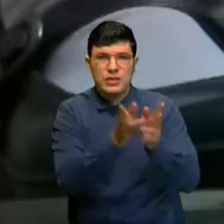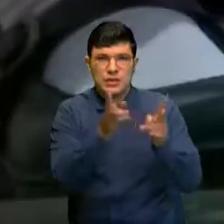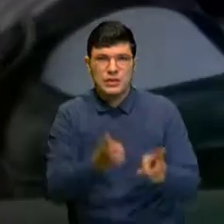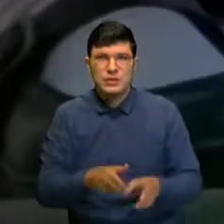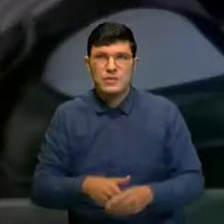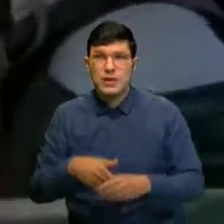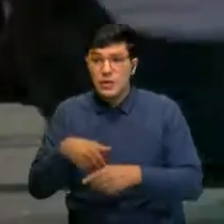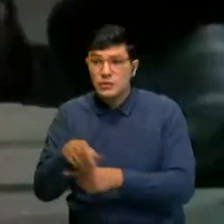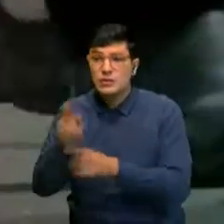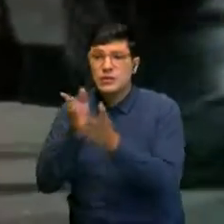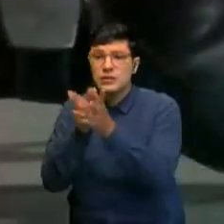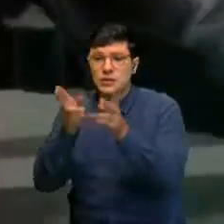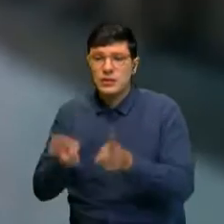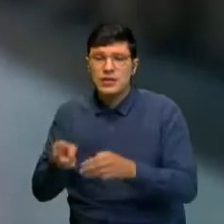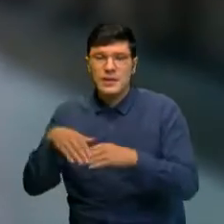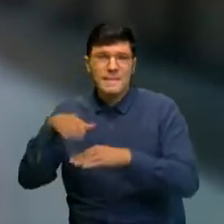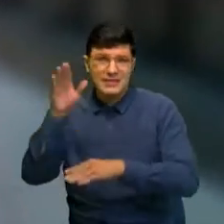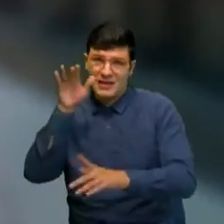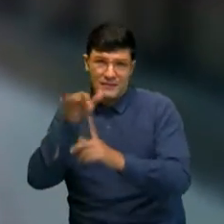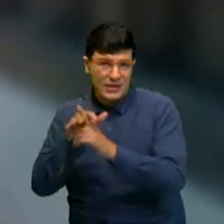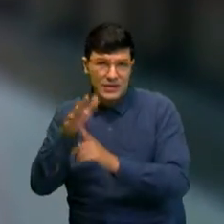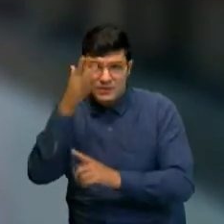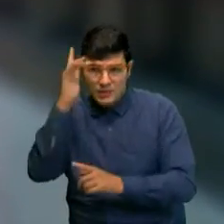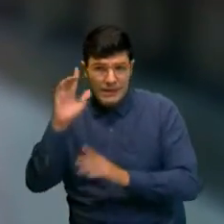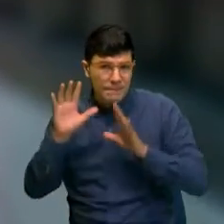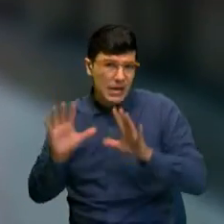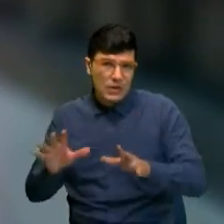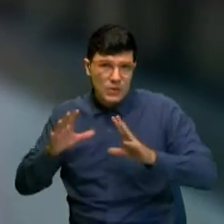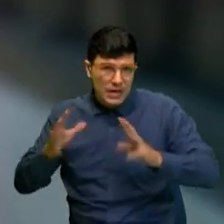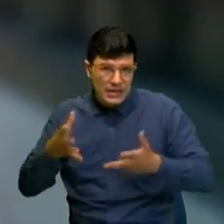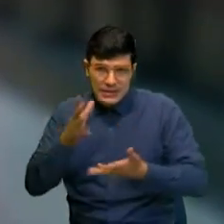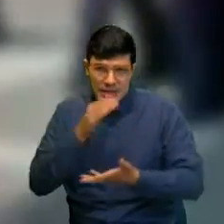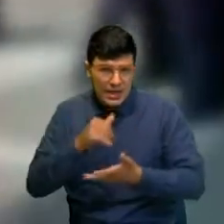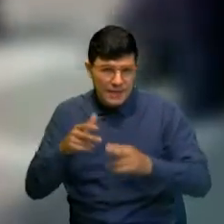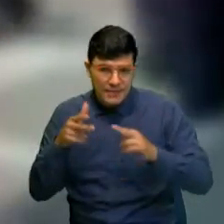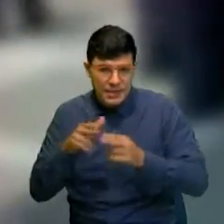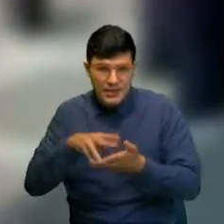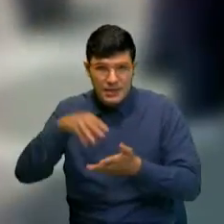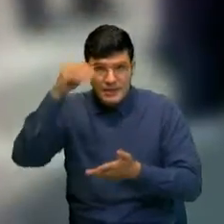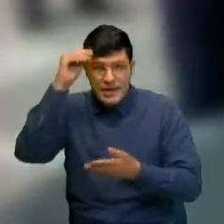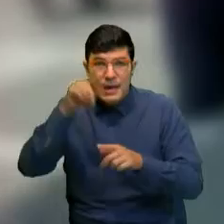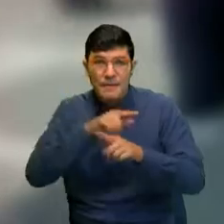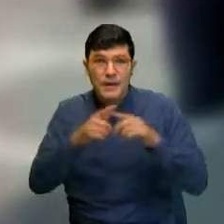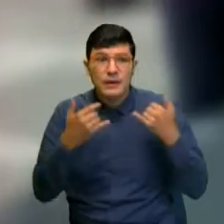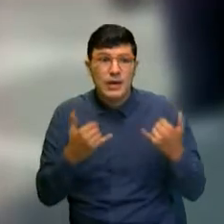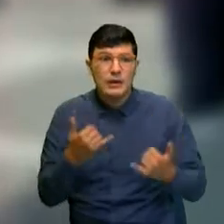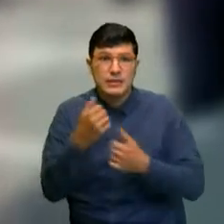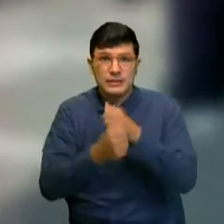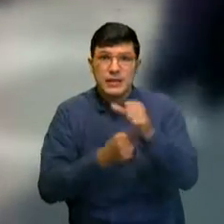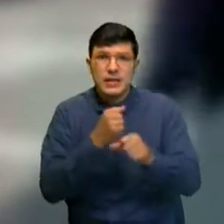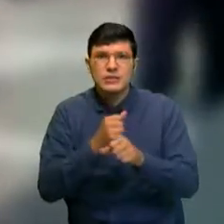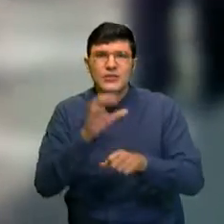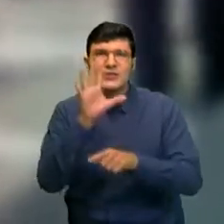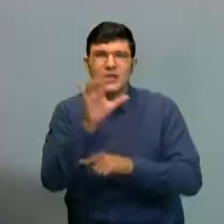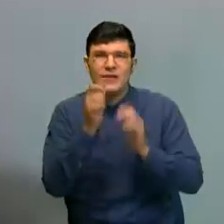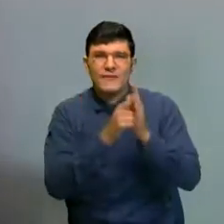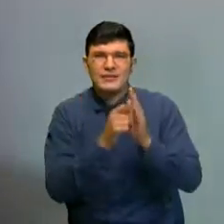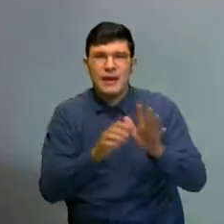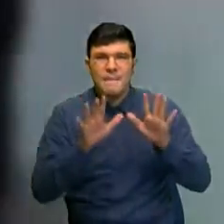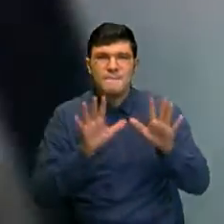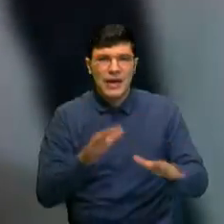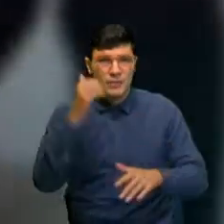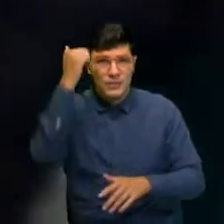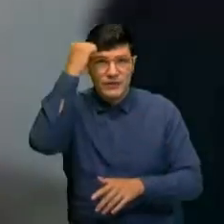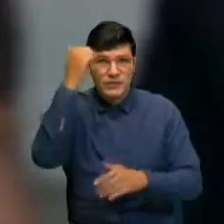los estudiantes son los más perjudicados con estas protestas este año cinco paros ha decretado el magisterio de santander